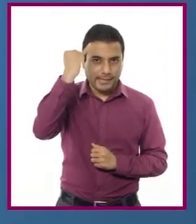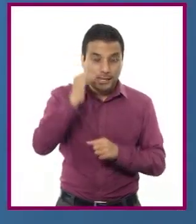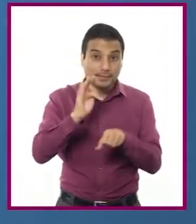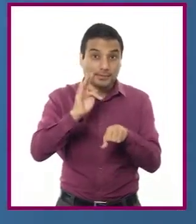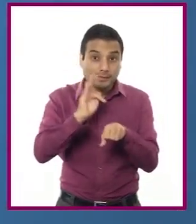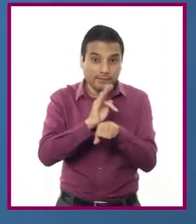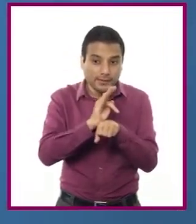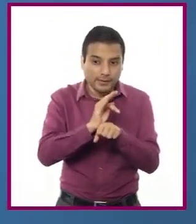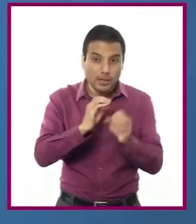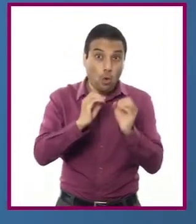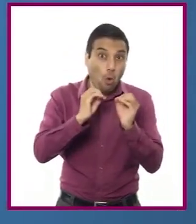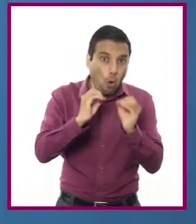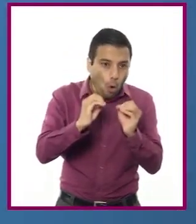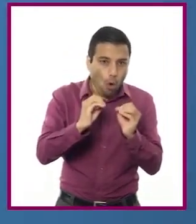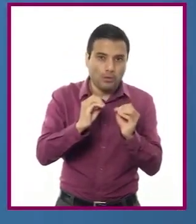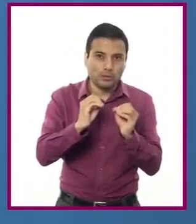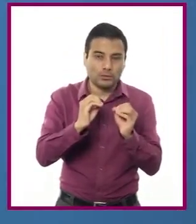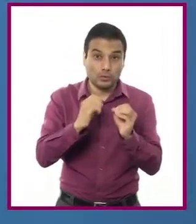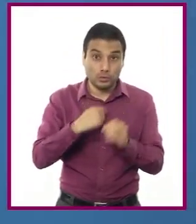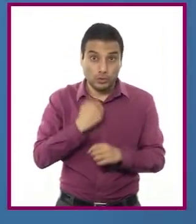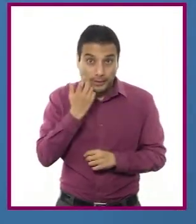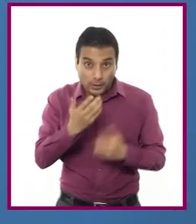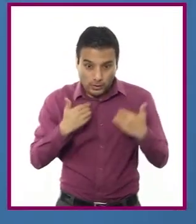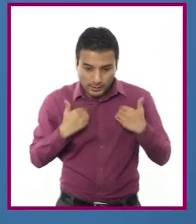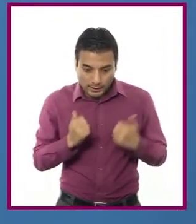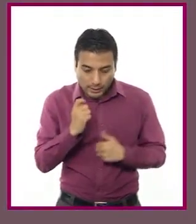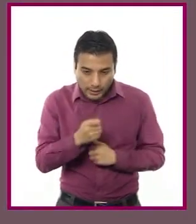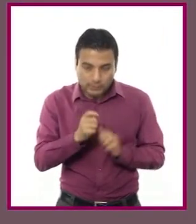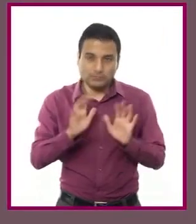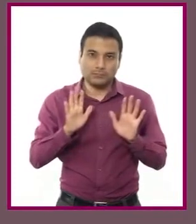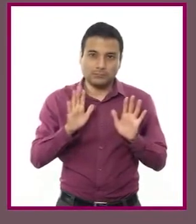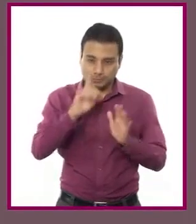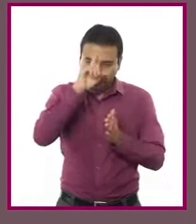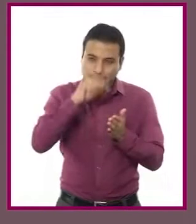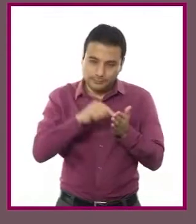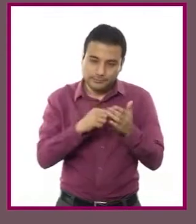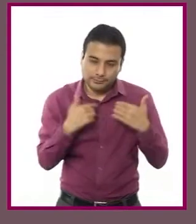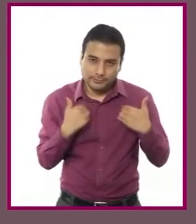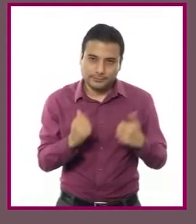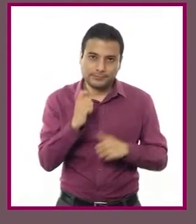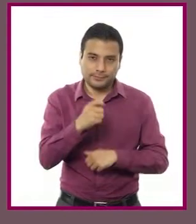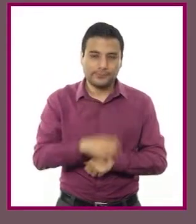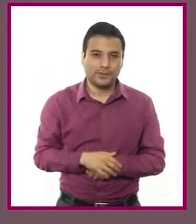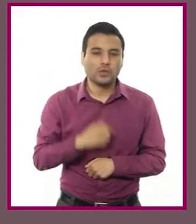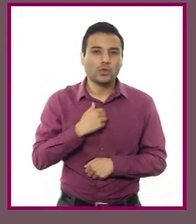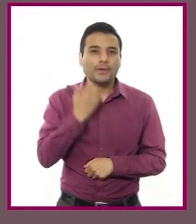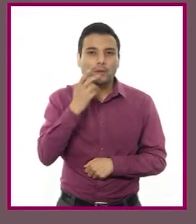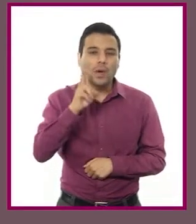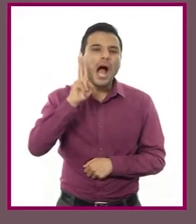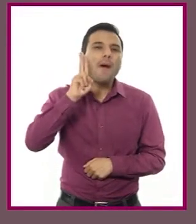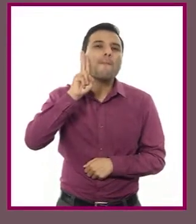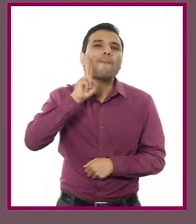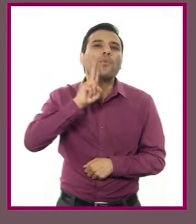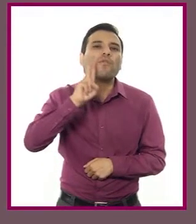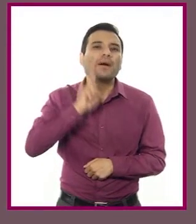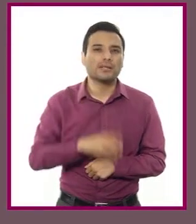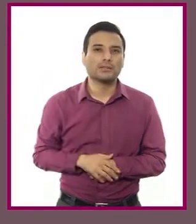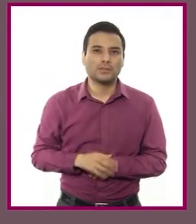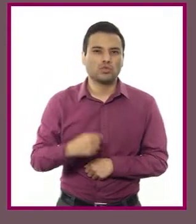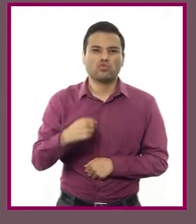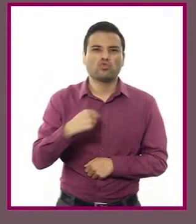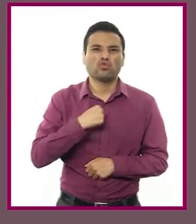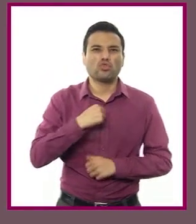era? Lo segundo, claro está. Me apetecía probarme, saber dónde estaban mis